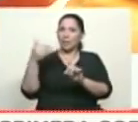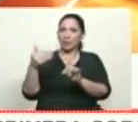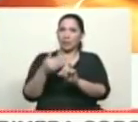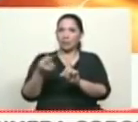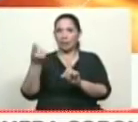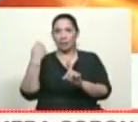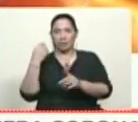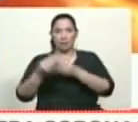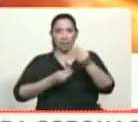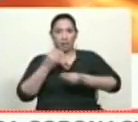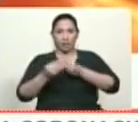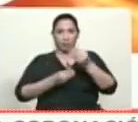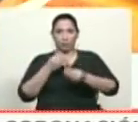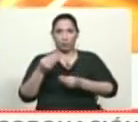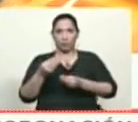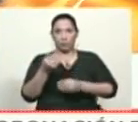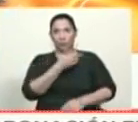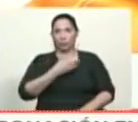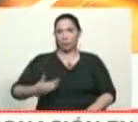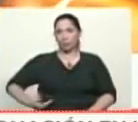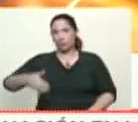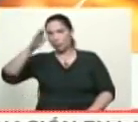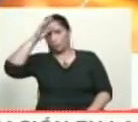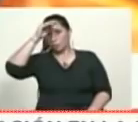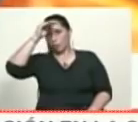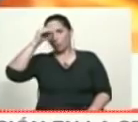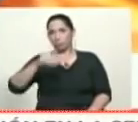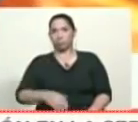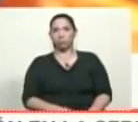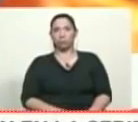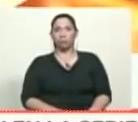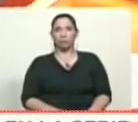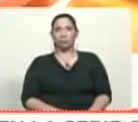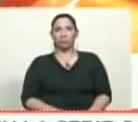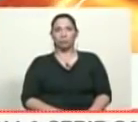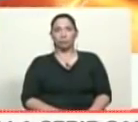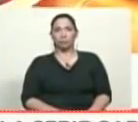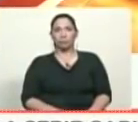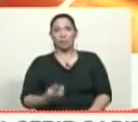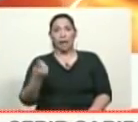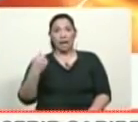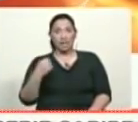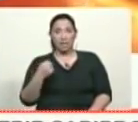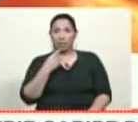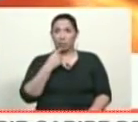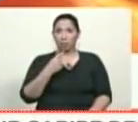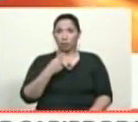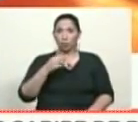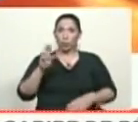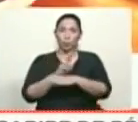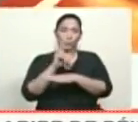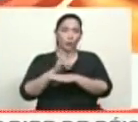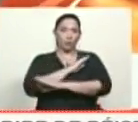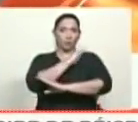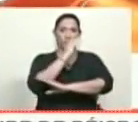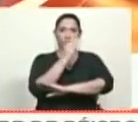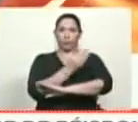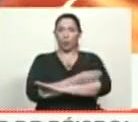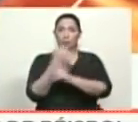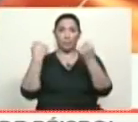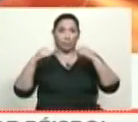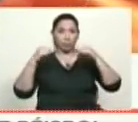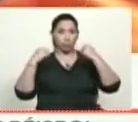el ciudadano Donald Trump, presidente de los Estados Unidos. Ayer amenazó con usar la fuerza, eso están preparando,